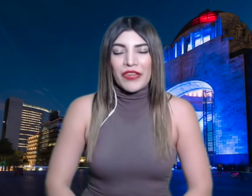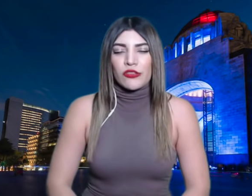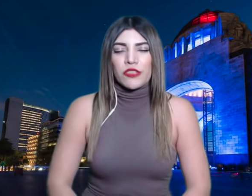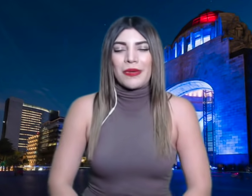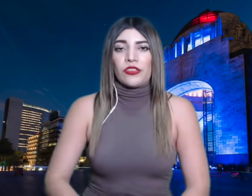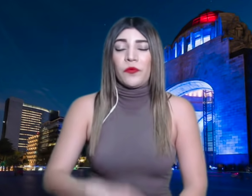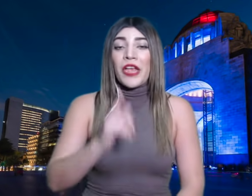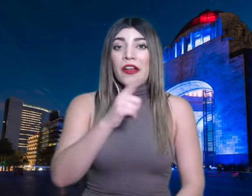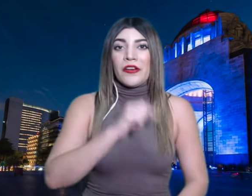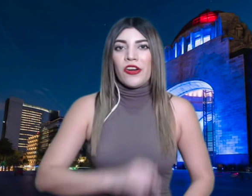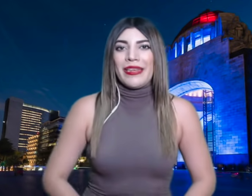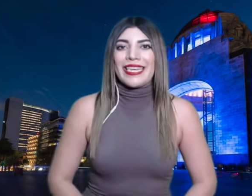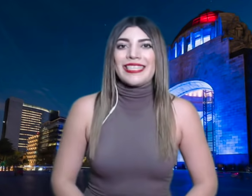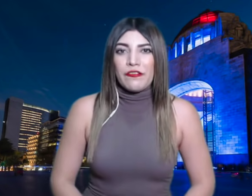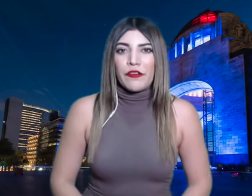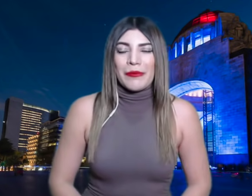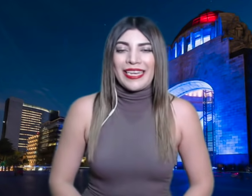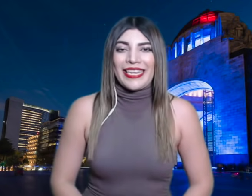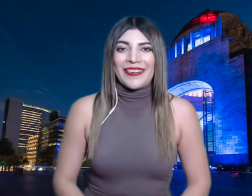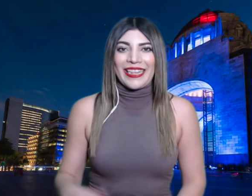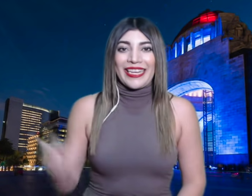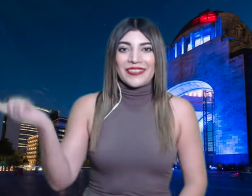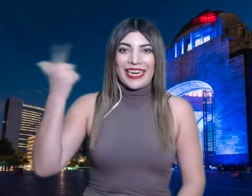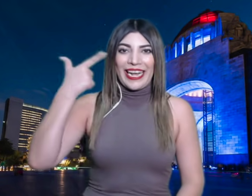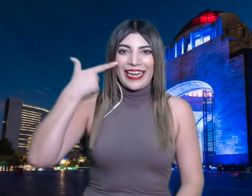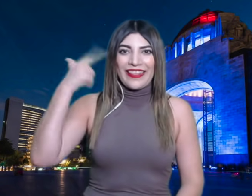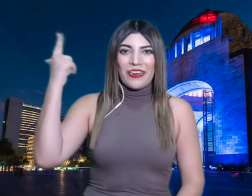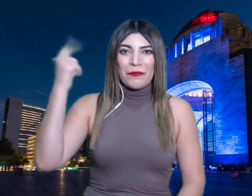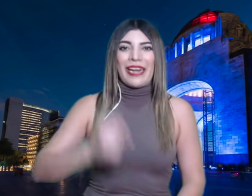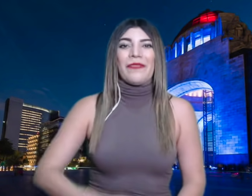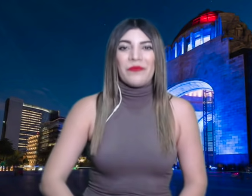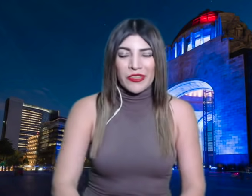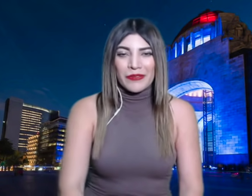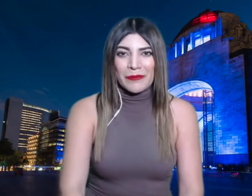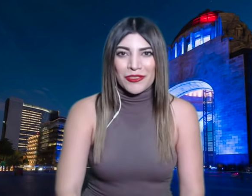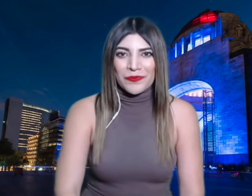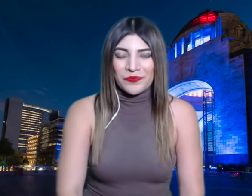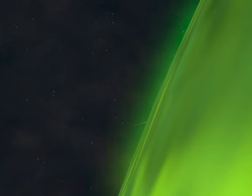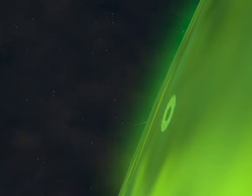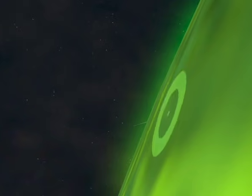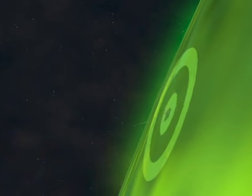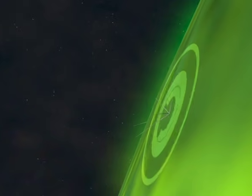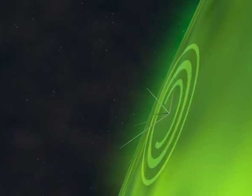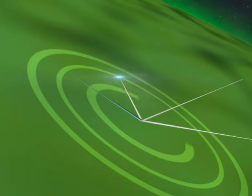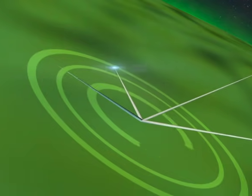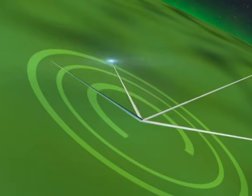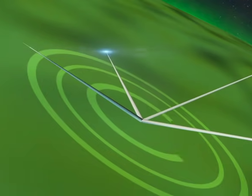este es su espacio. No lo olvides, infórmate y no te dejes ver la cara de nopal. Nos vemos.